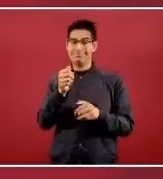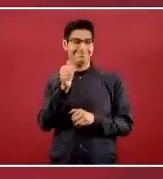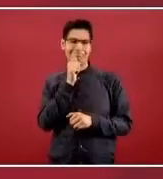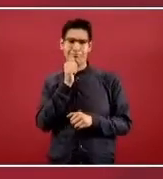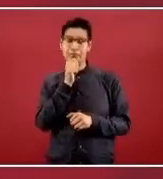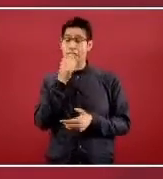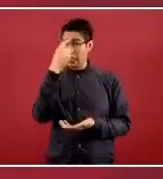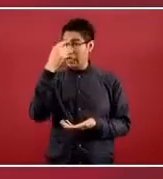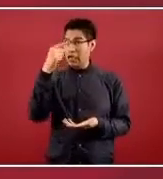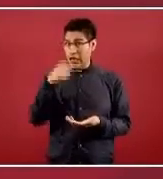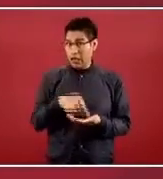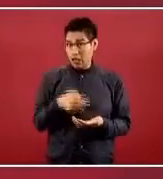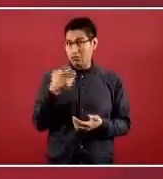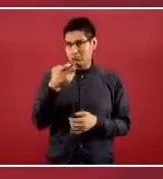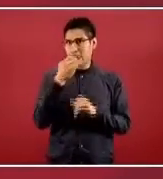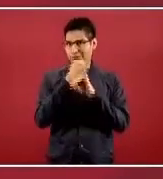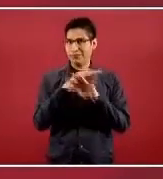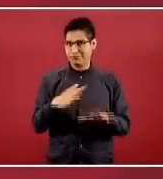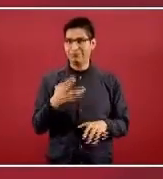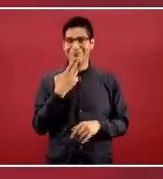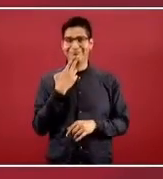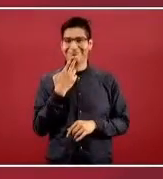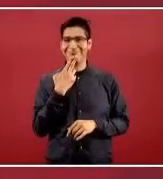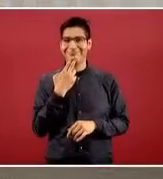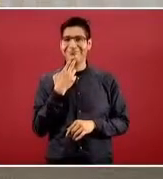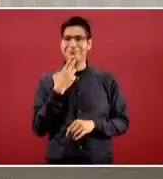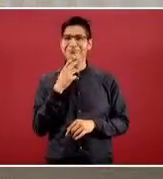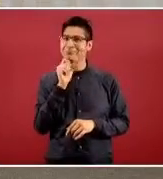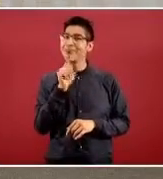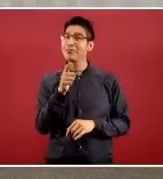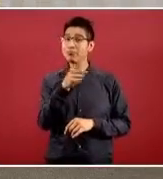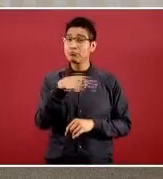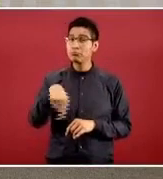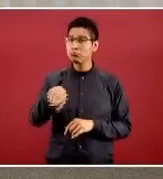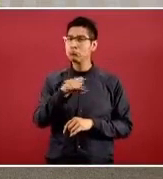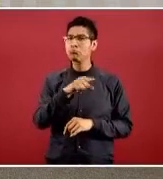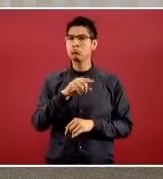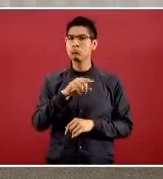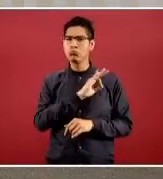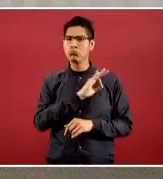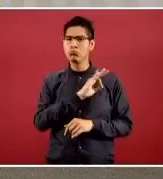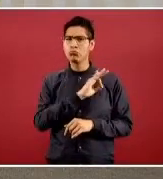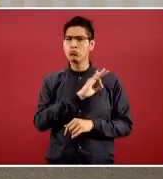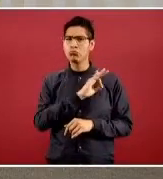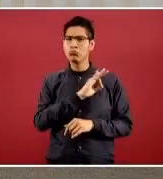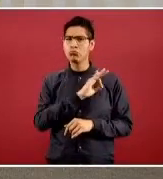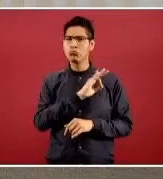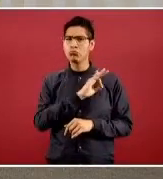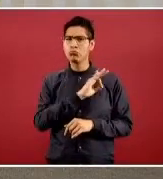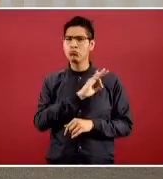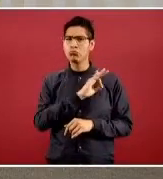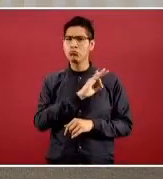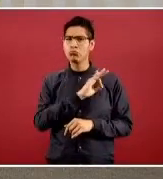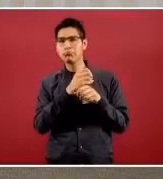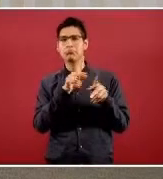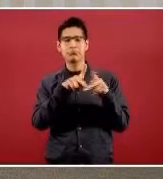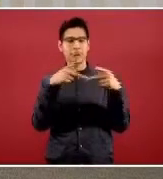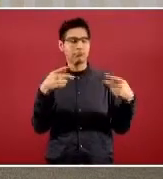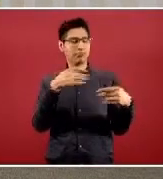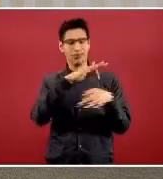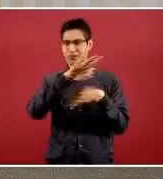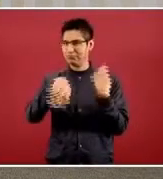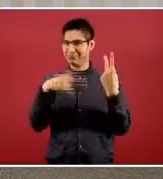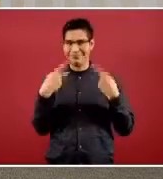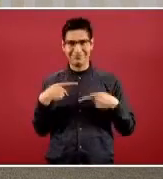son noticias útiles para ustedes como comunicadoras, como comunicadores y para la ciudadanía. Y tienen que ver con